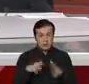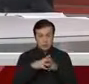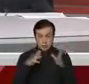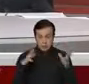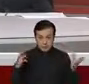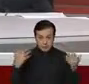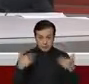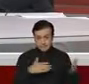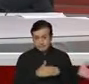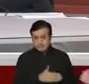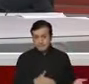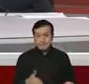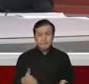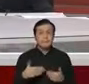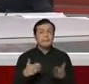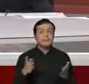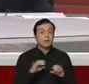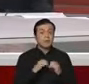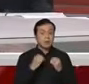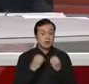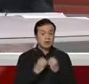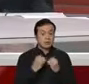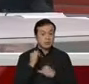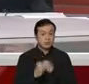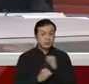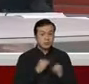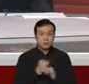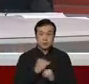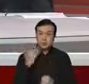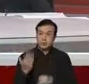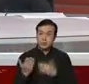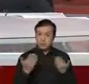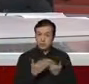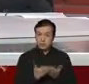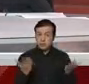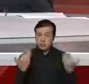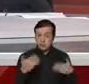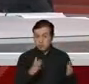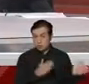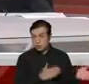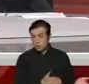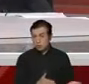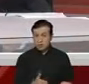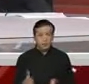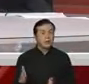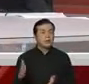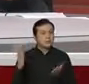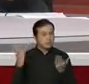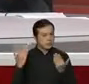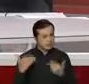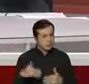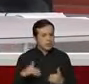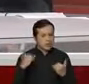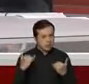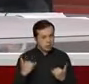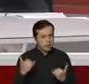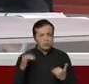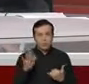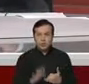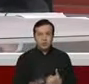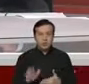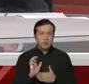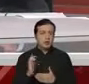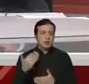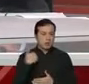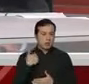finalmente que las puertas de los organismos crediticios internacionales se puedan abrir para que ya hoy el país cuente